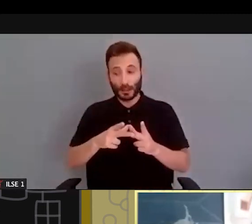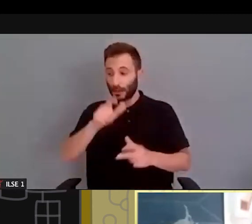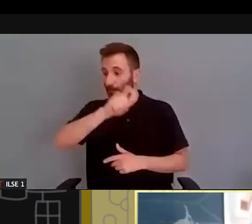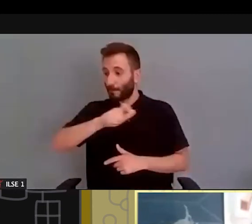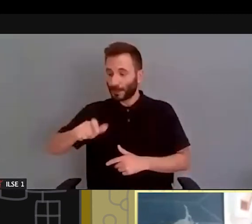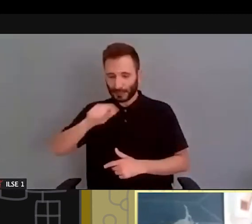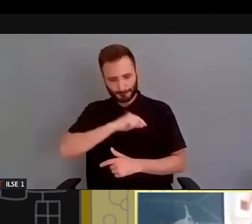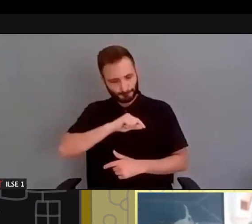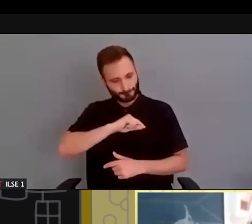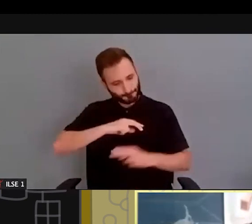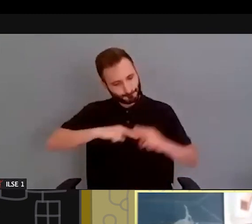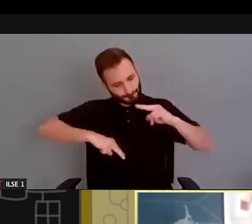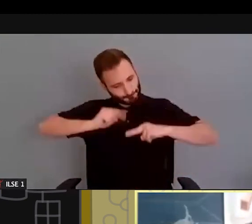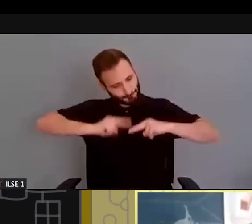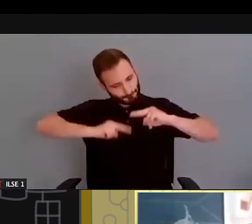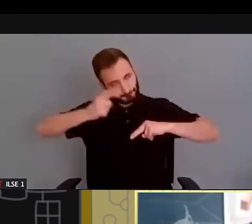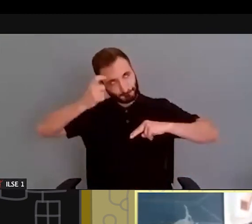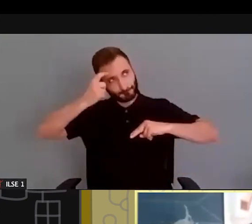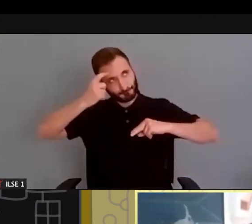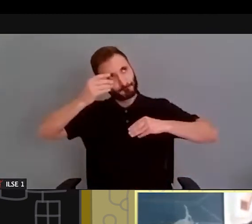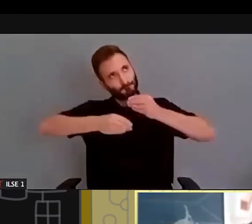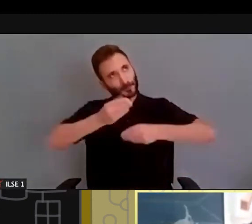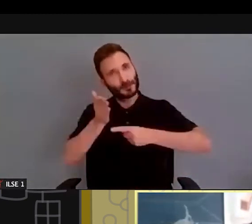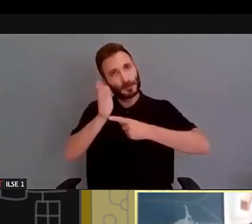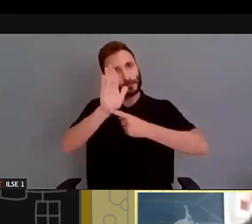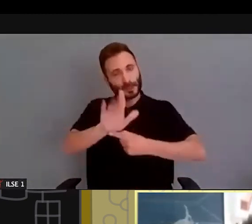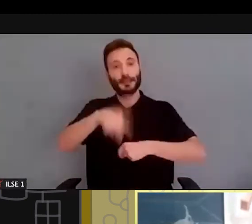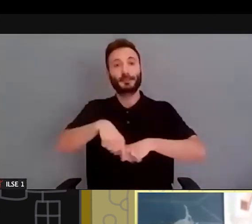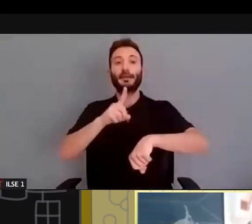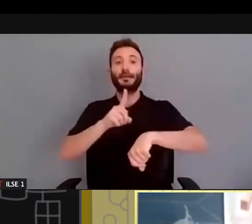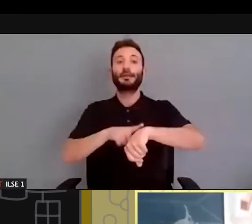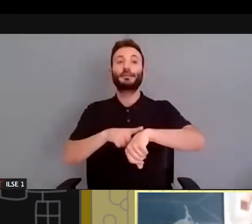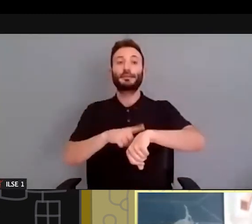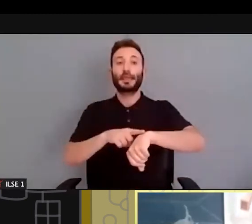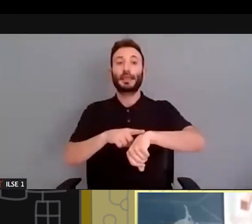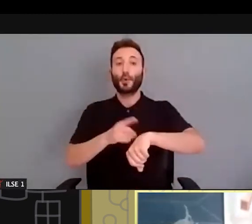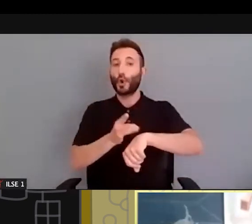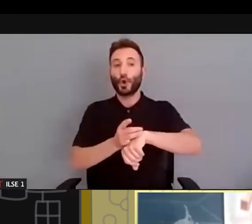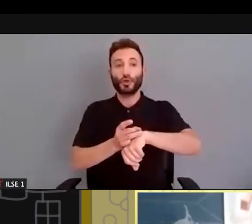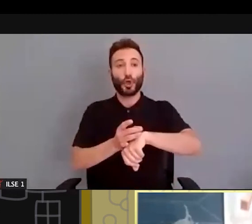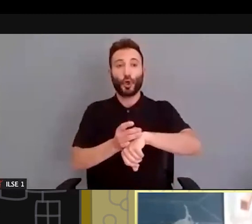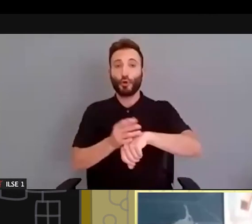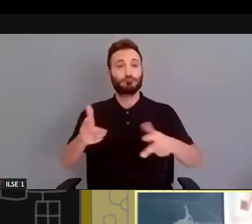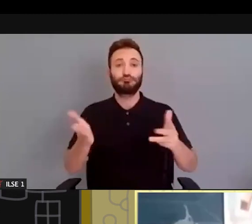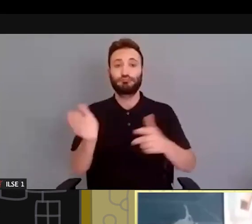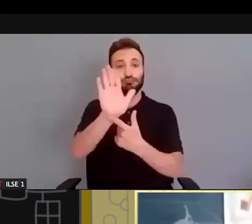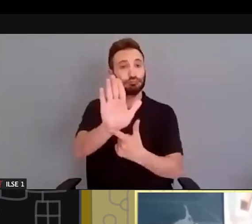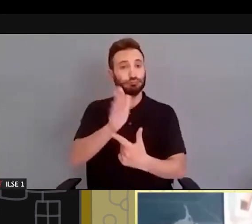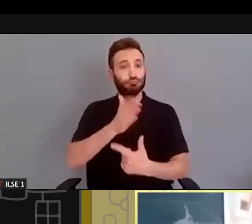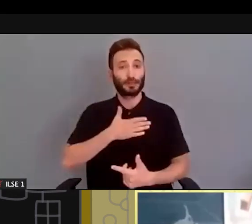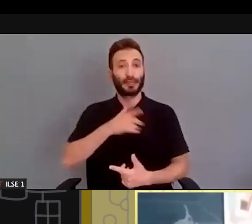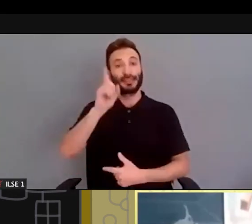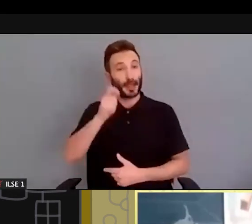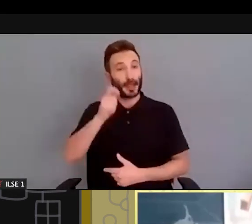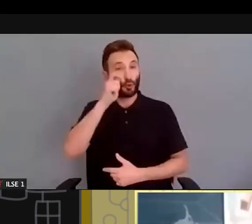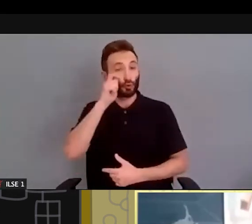personas y enseñamos los que somos es en nuestro tiempo libre, pues turismo es solamente una prolongación de esto. También en el